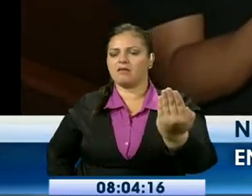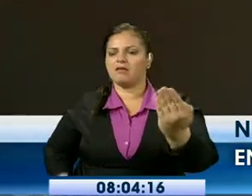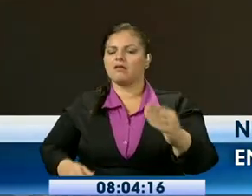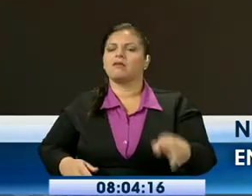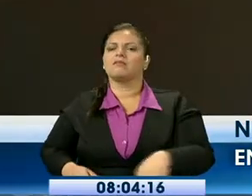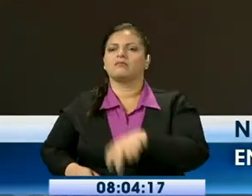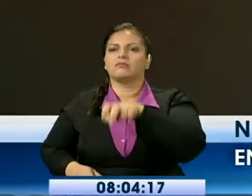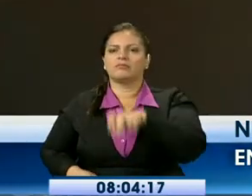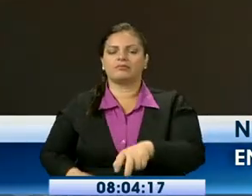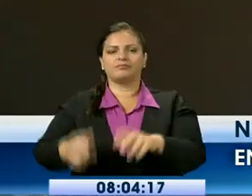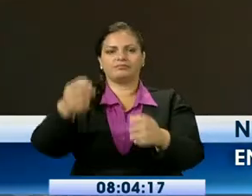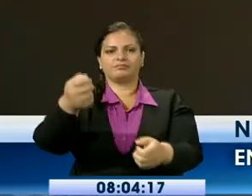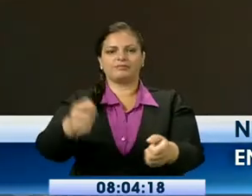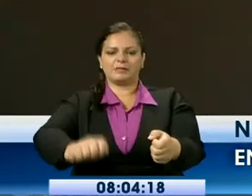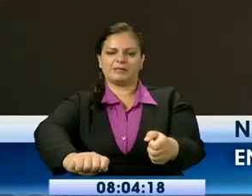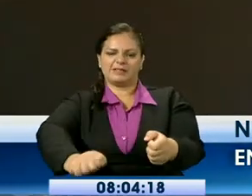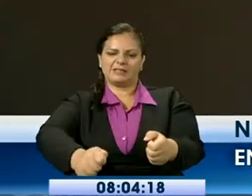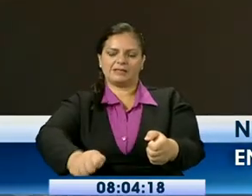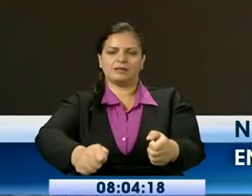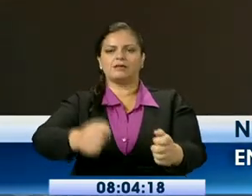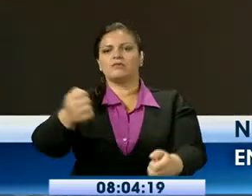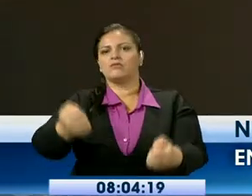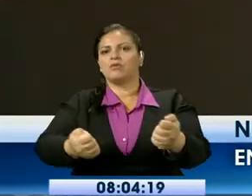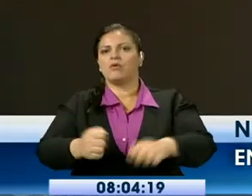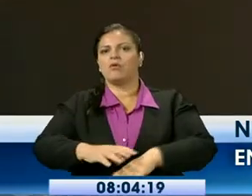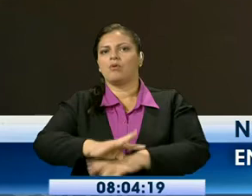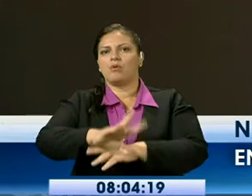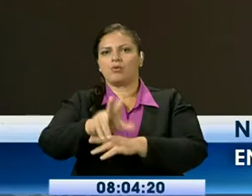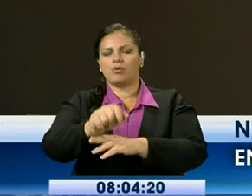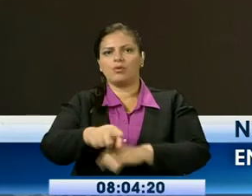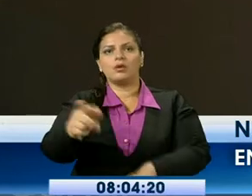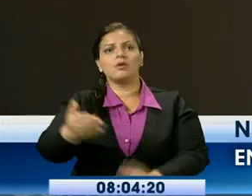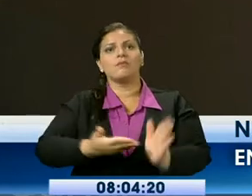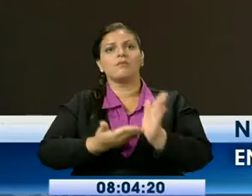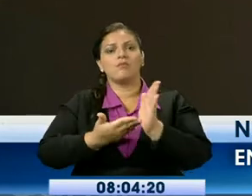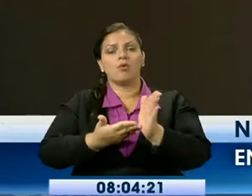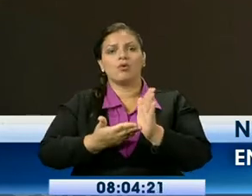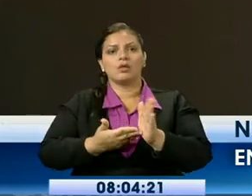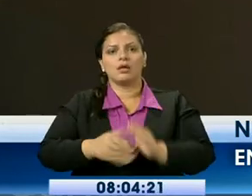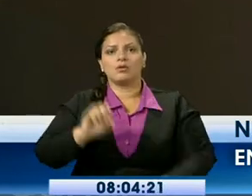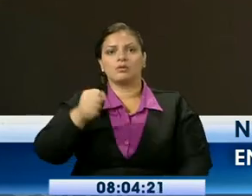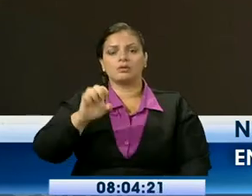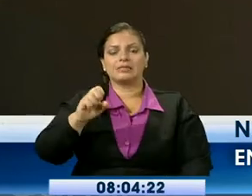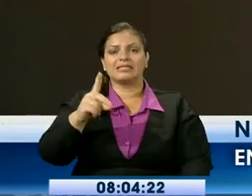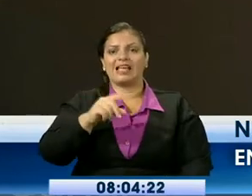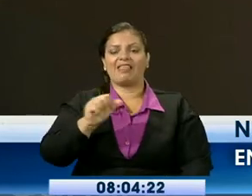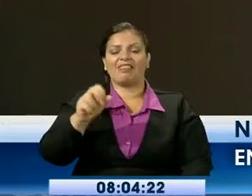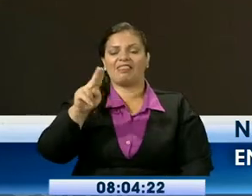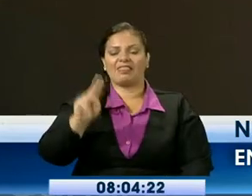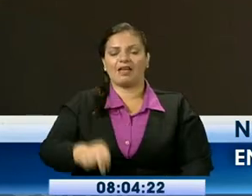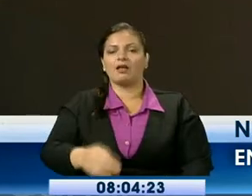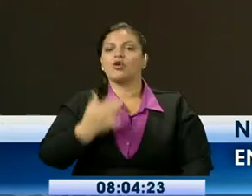llevárselo. El auto sustraído es modelo sedán color blanco de placas